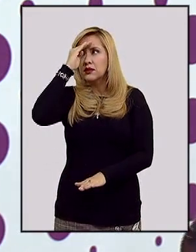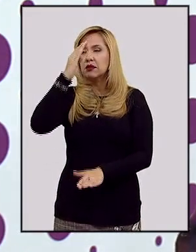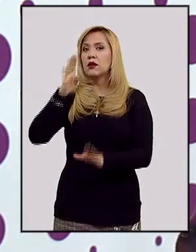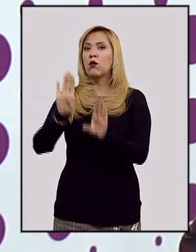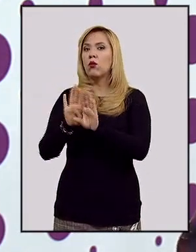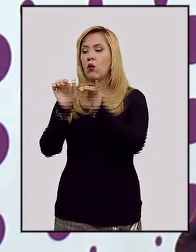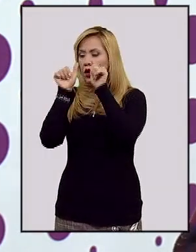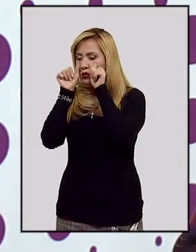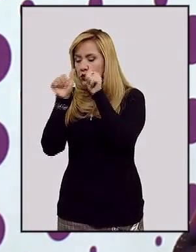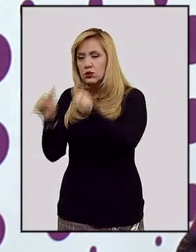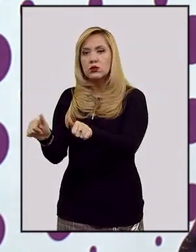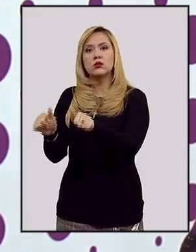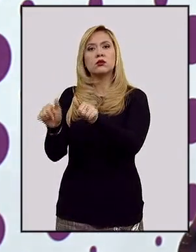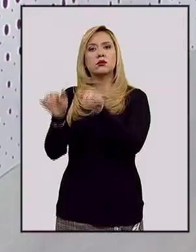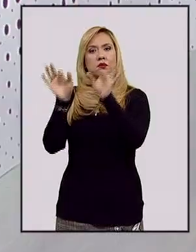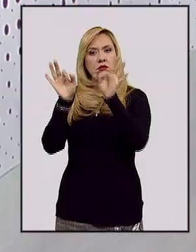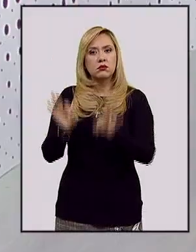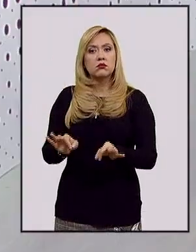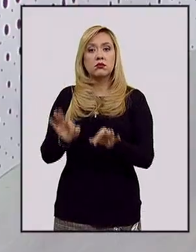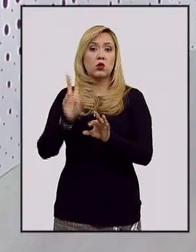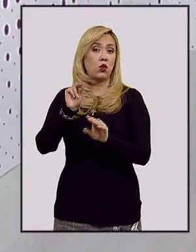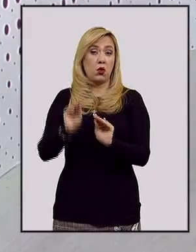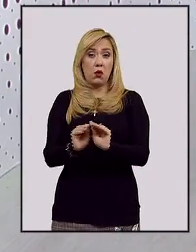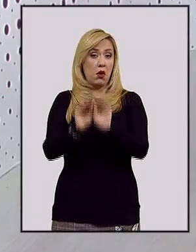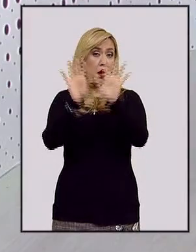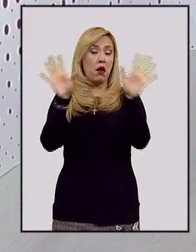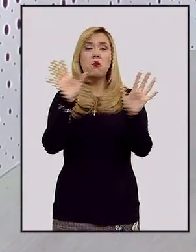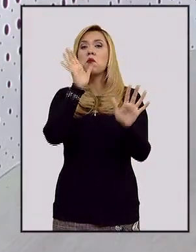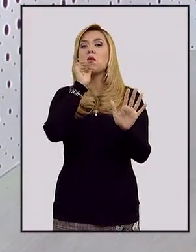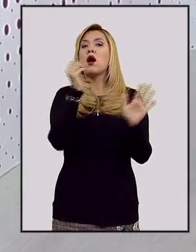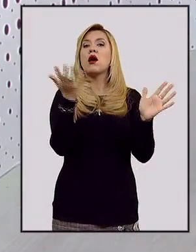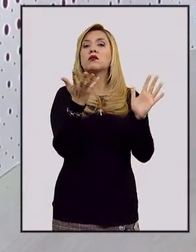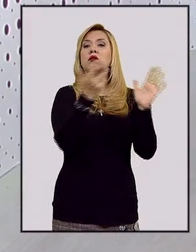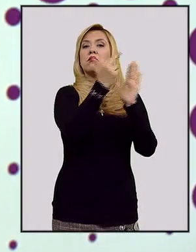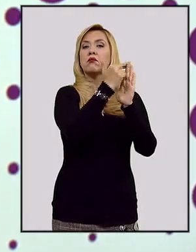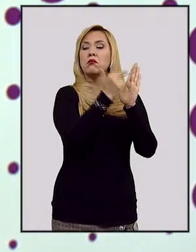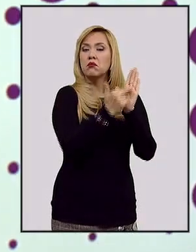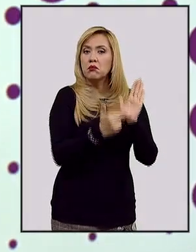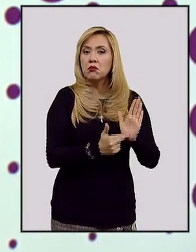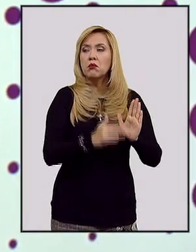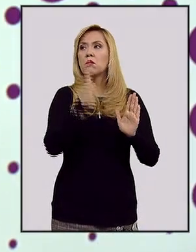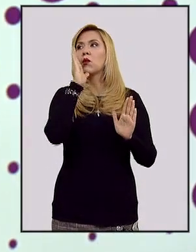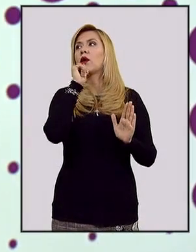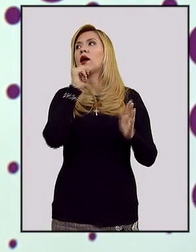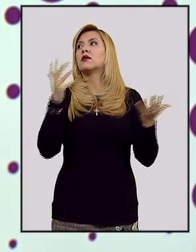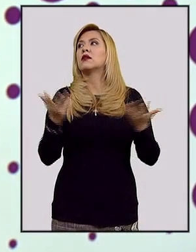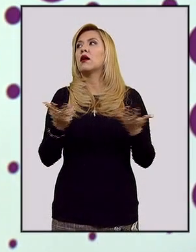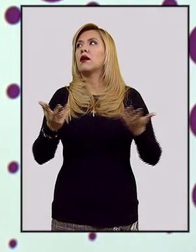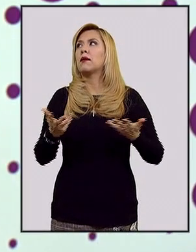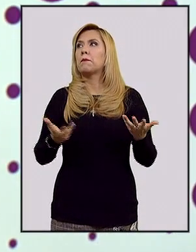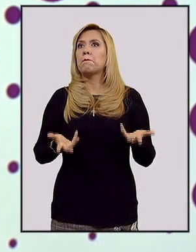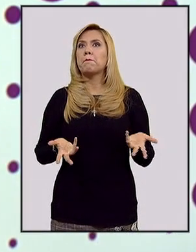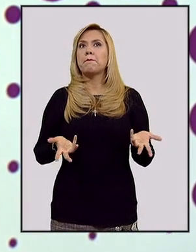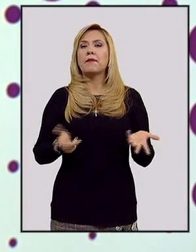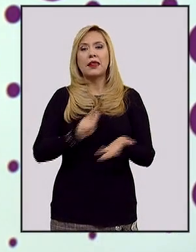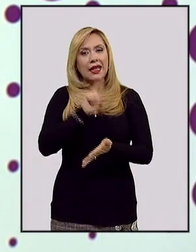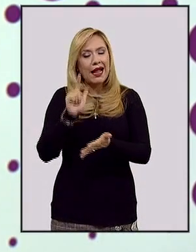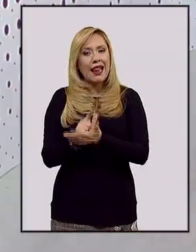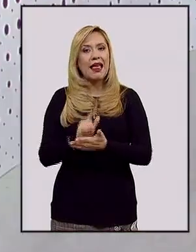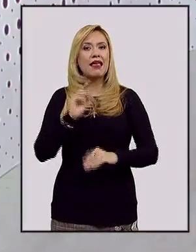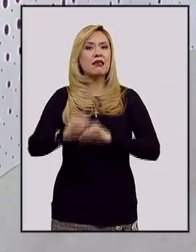tomar medidas, desarrollar protocolos o otra clase de